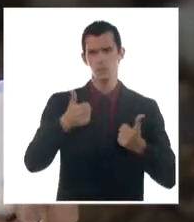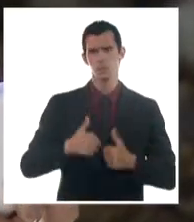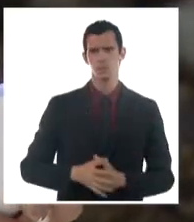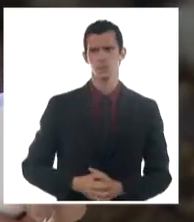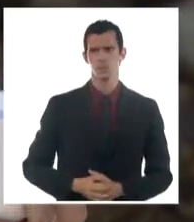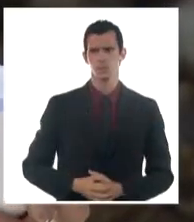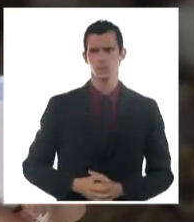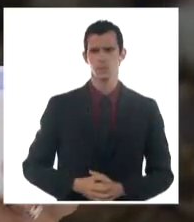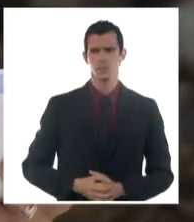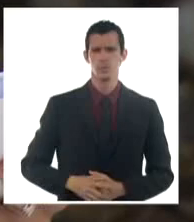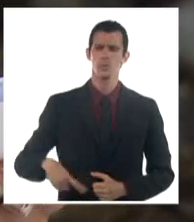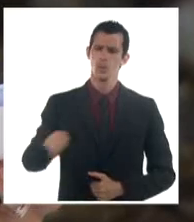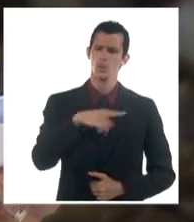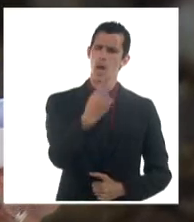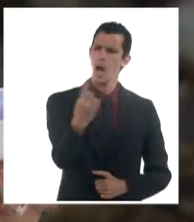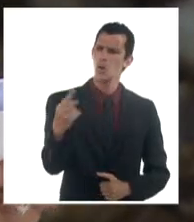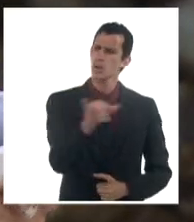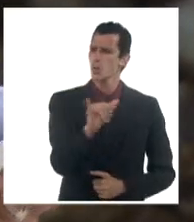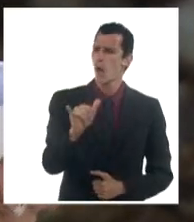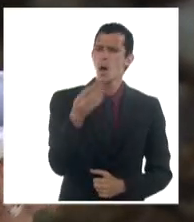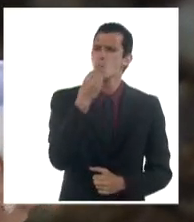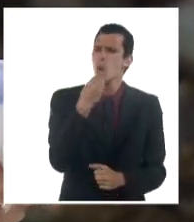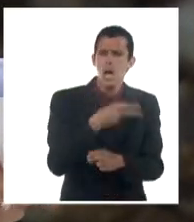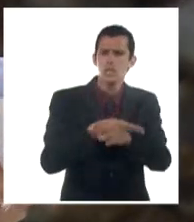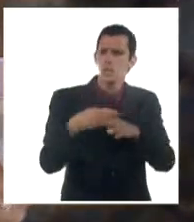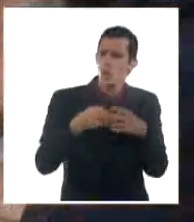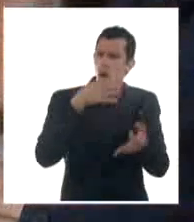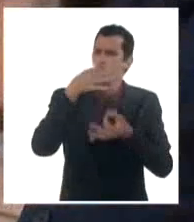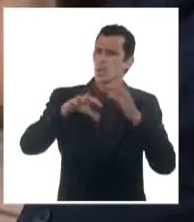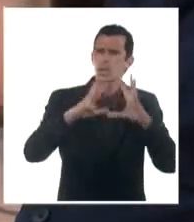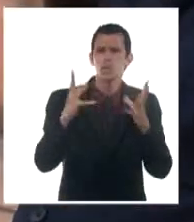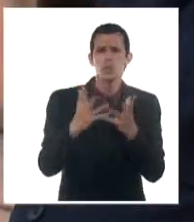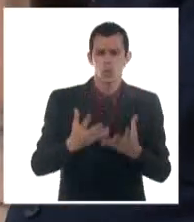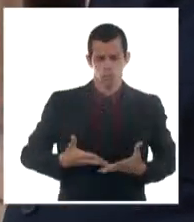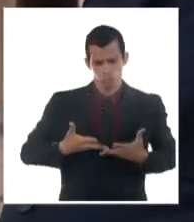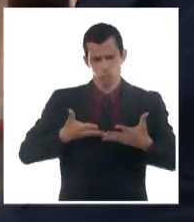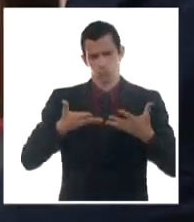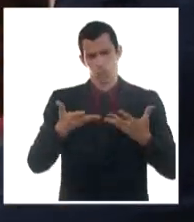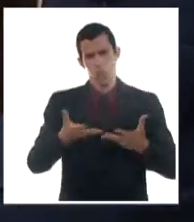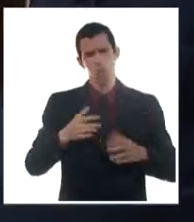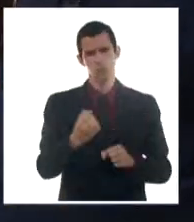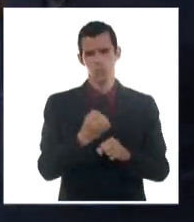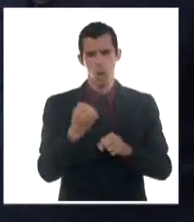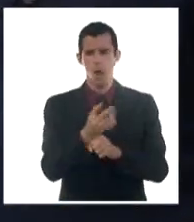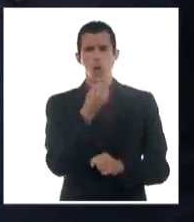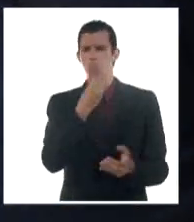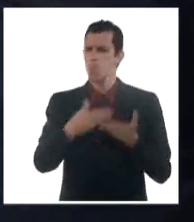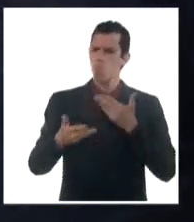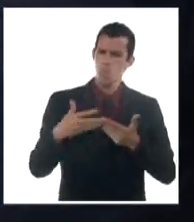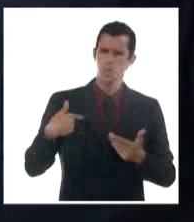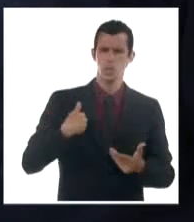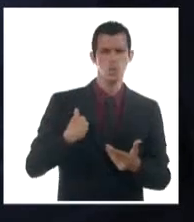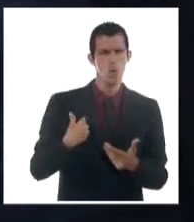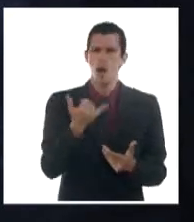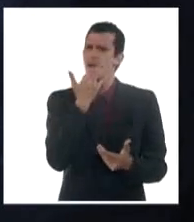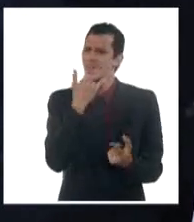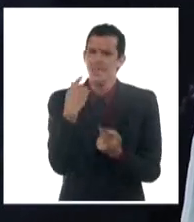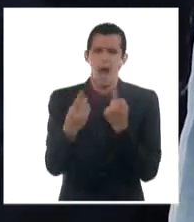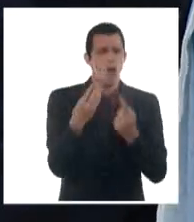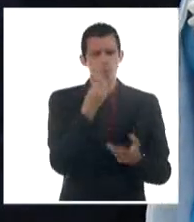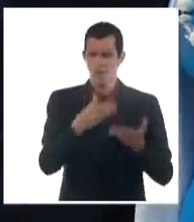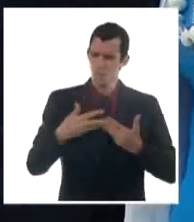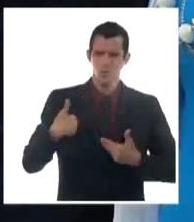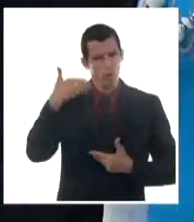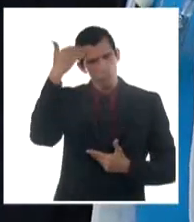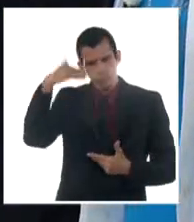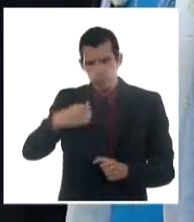dedicación, entereza y altruismo. Cubanos que desde sus sencillas vidas emergen en grandeza, amor y